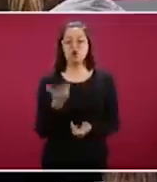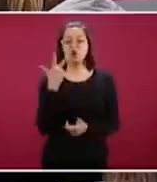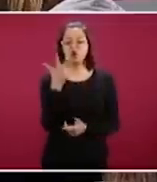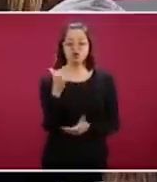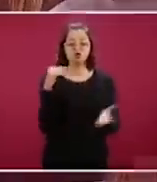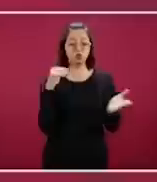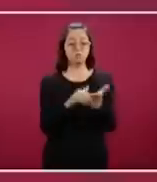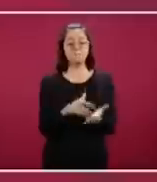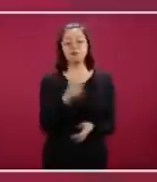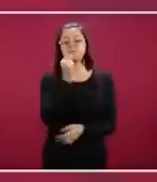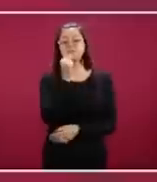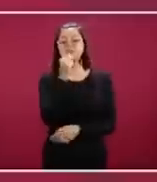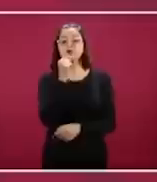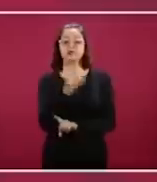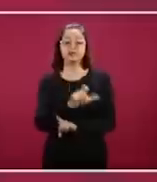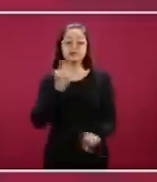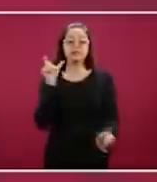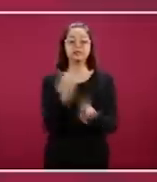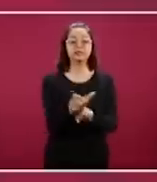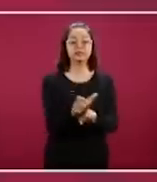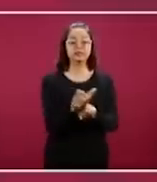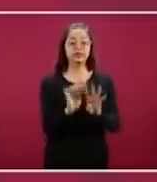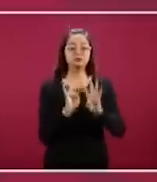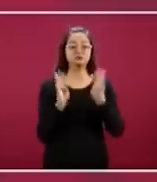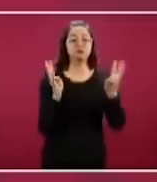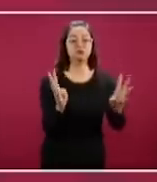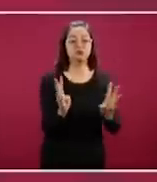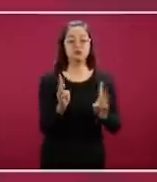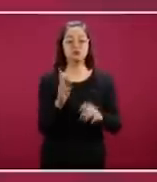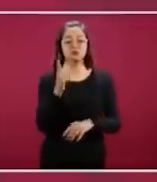8,000 elementos cuidaban al presidente.